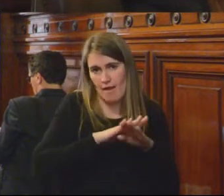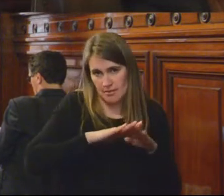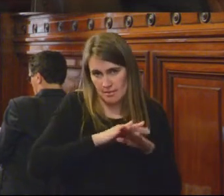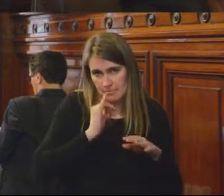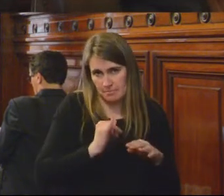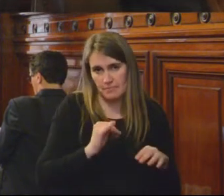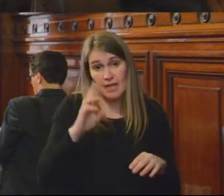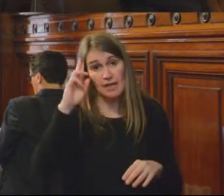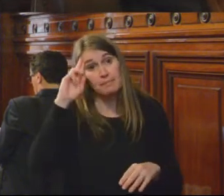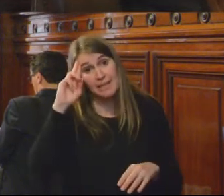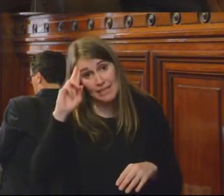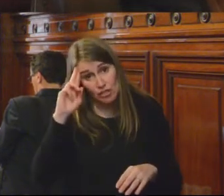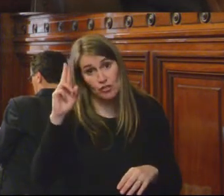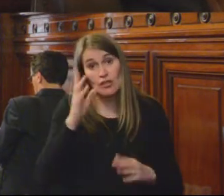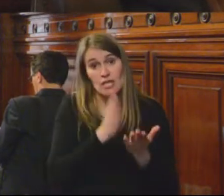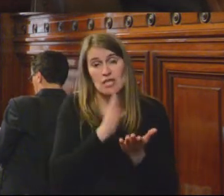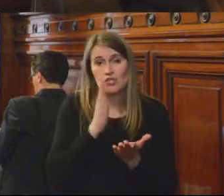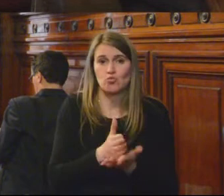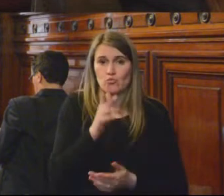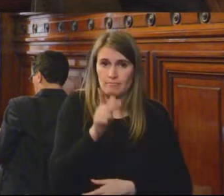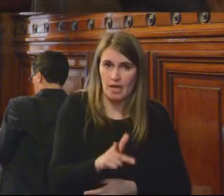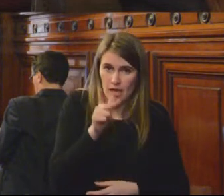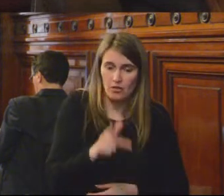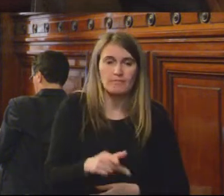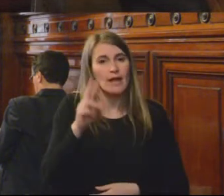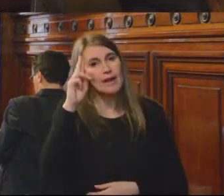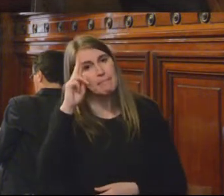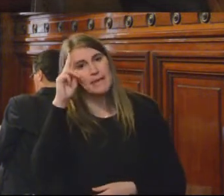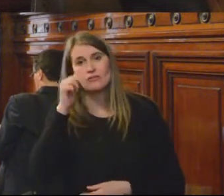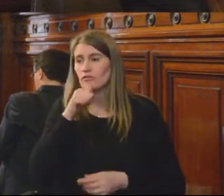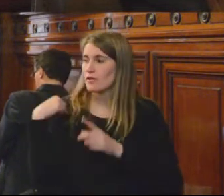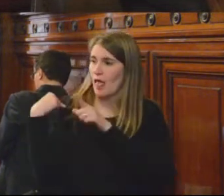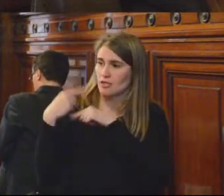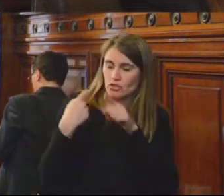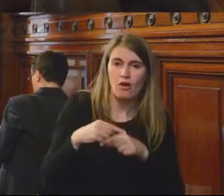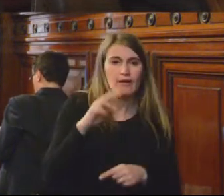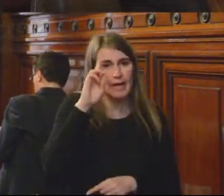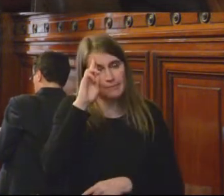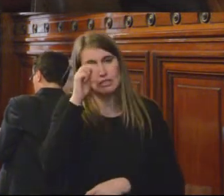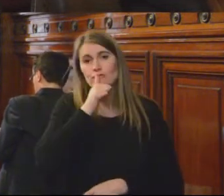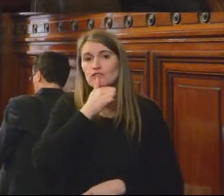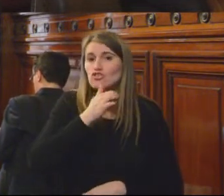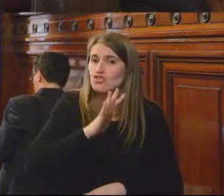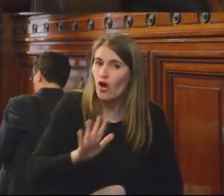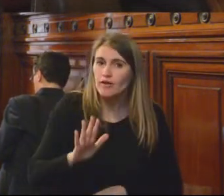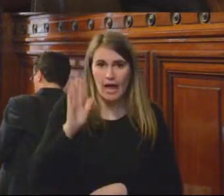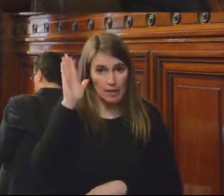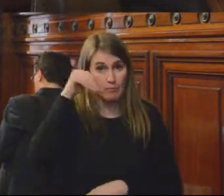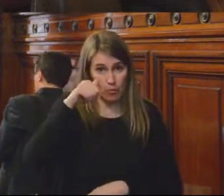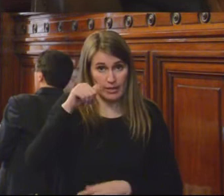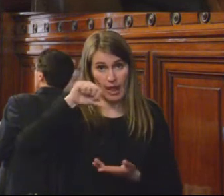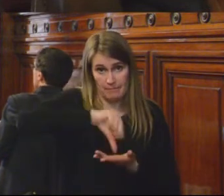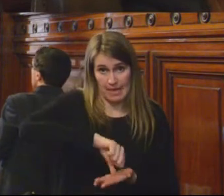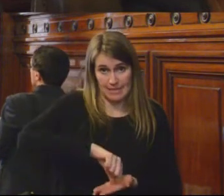El respeto a los derechos humanos, el respeto a la tradición y a la historia republicana de nuestro país. Es decir, no es un